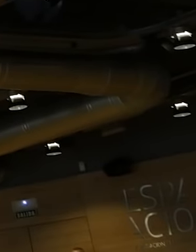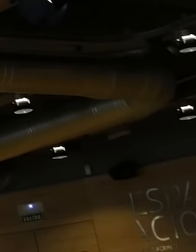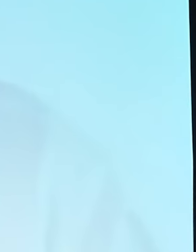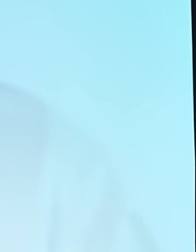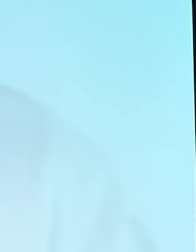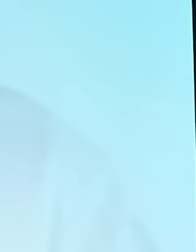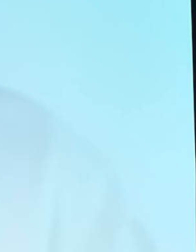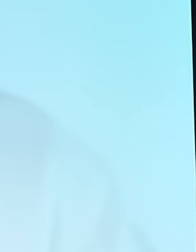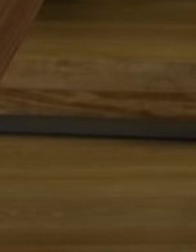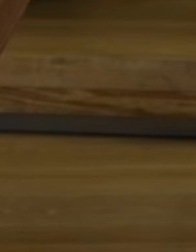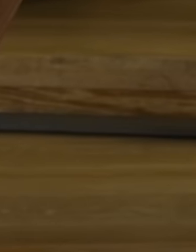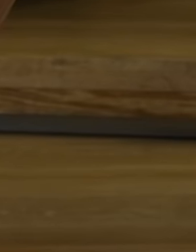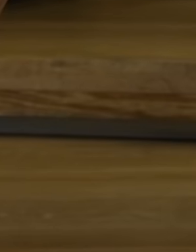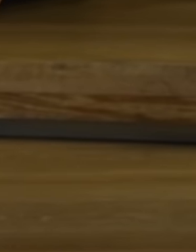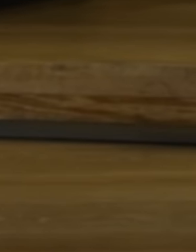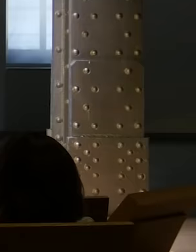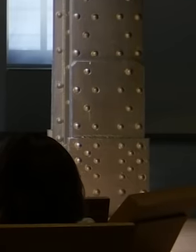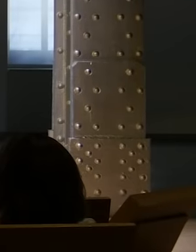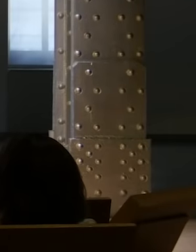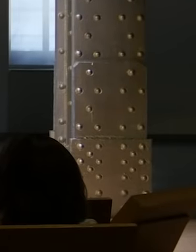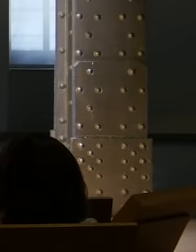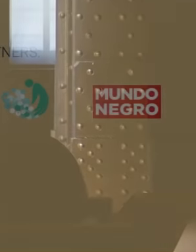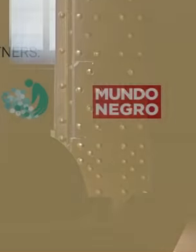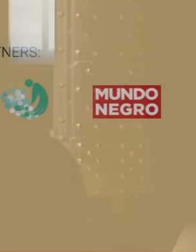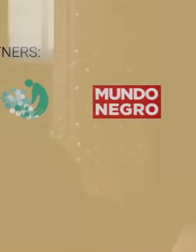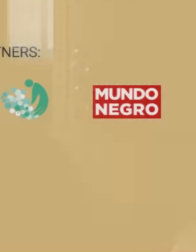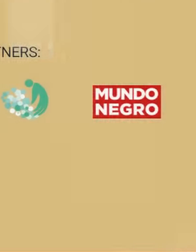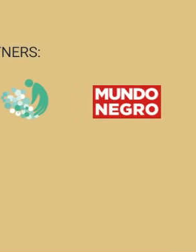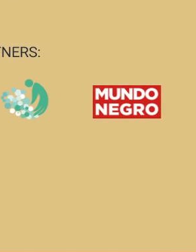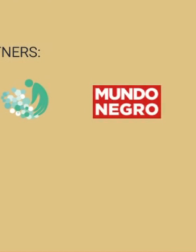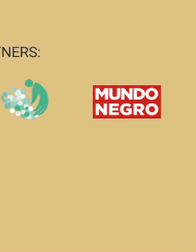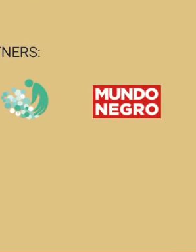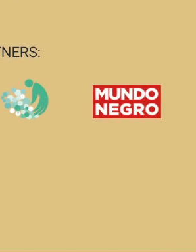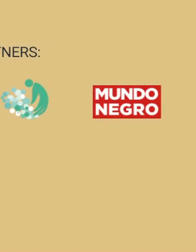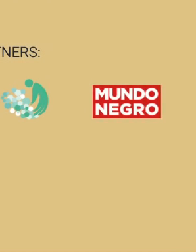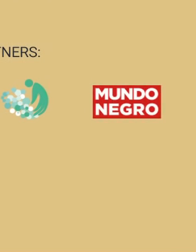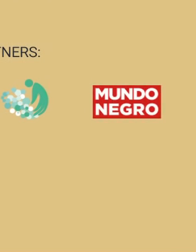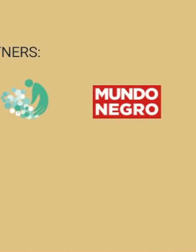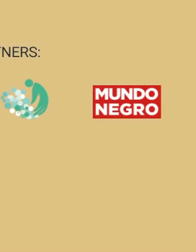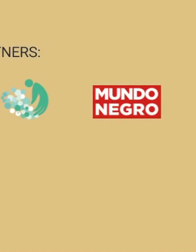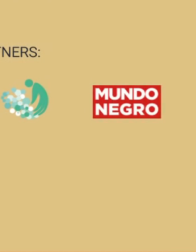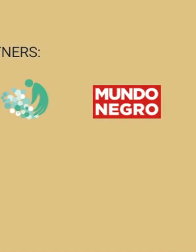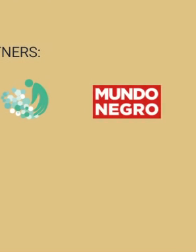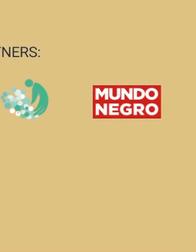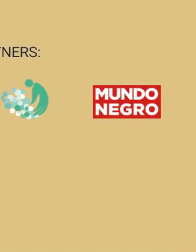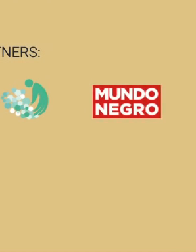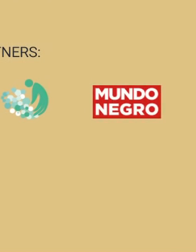porque las niñas lo tienen siempre más difícil y sin ellas, sin las mujeres, no hay desarrollo posible,